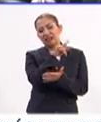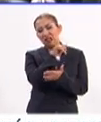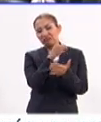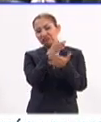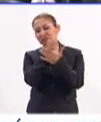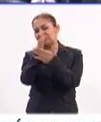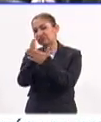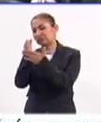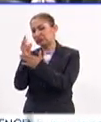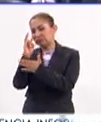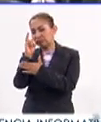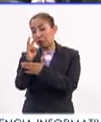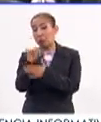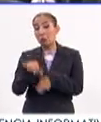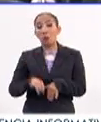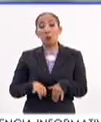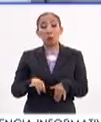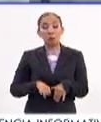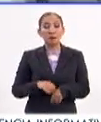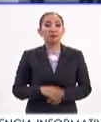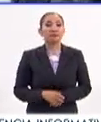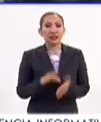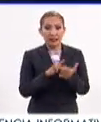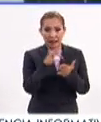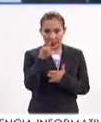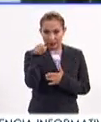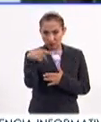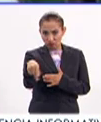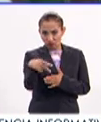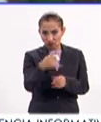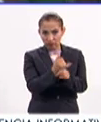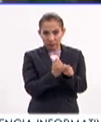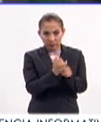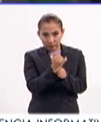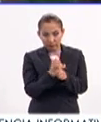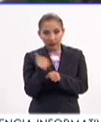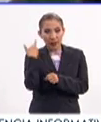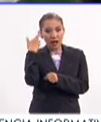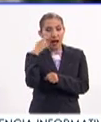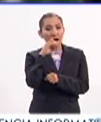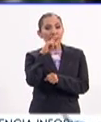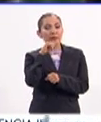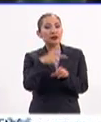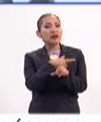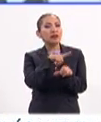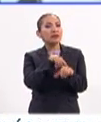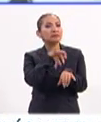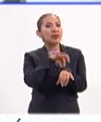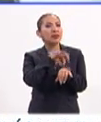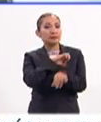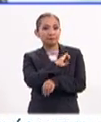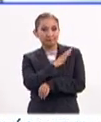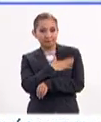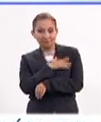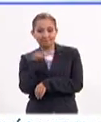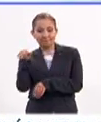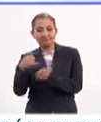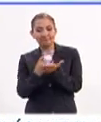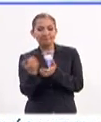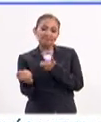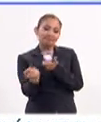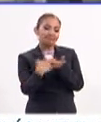y notamos cosas muy interesantes. Gracias a esta investigación, la Real Academia Nacional de Medicina de España